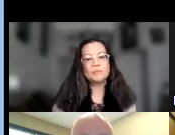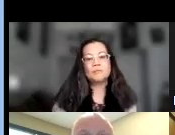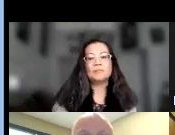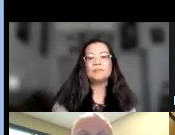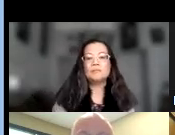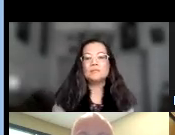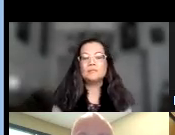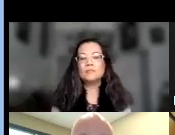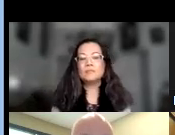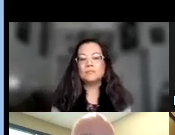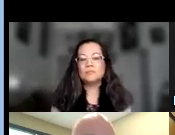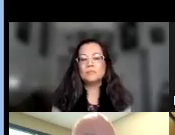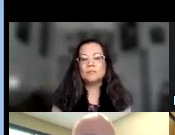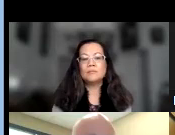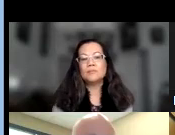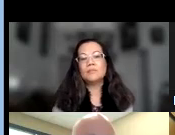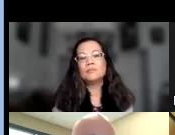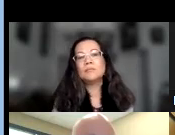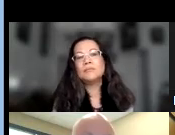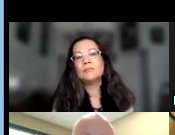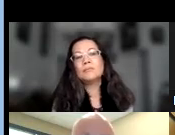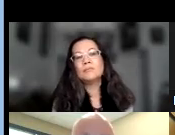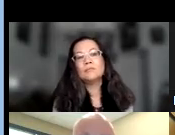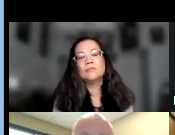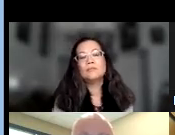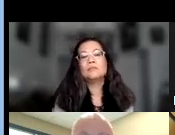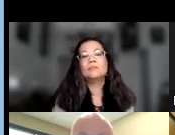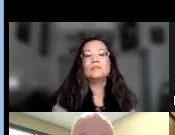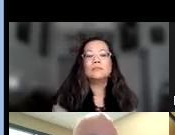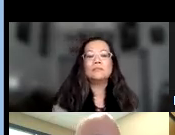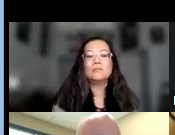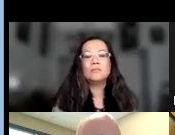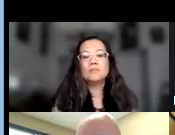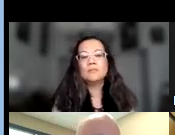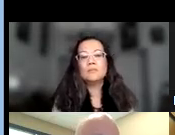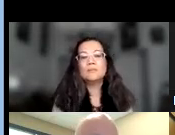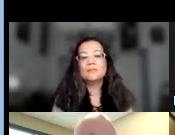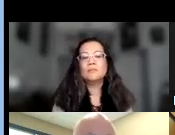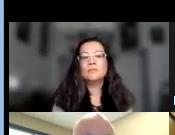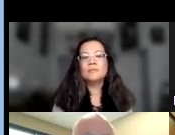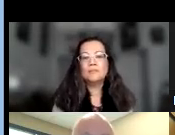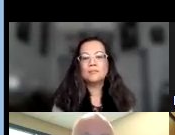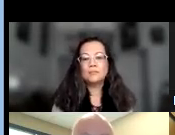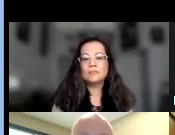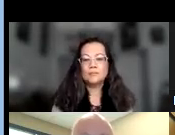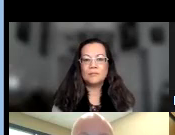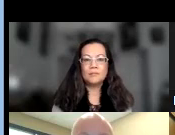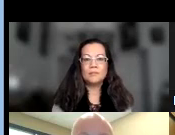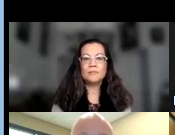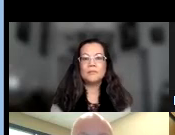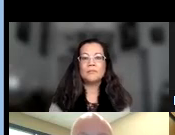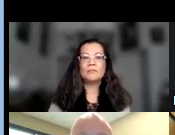de qué opinión le gustaría presentar en sus comentarios. Así que les invitamos a que participen en